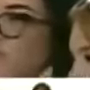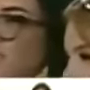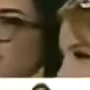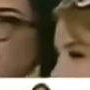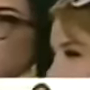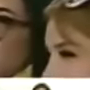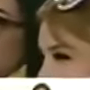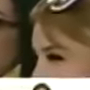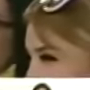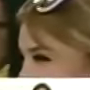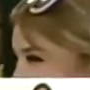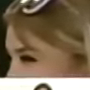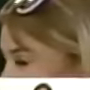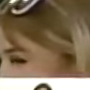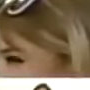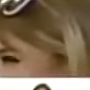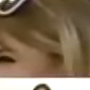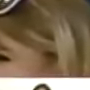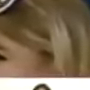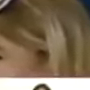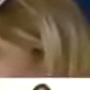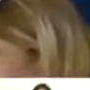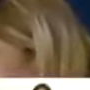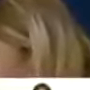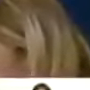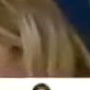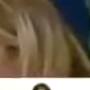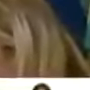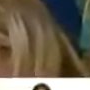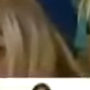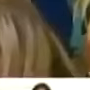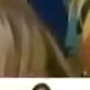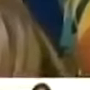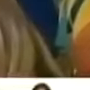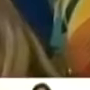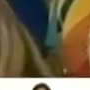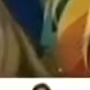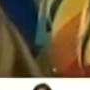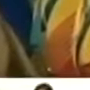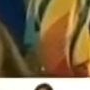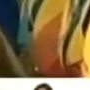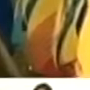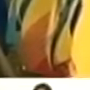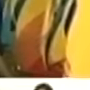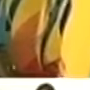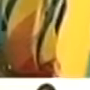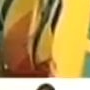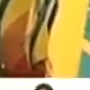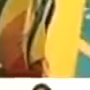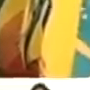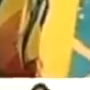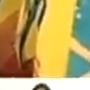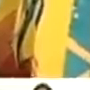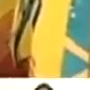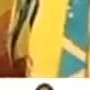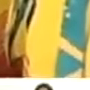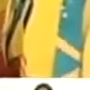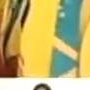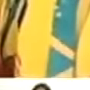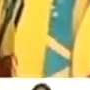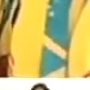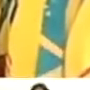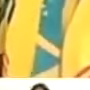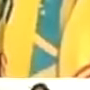ocho preseas doradas como lo decía el presidente al principio de esta transmisión equivalente a las ocho Estrellas de la